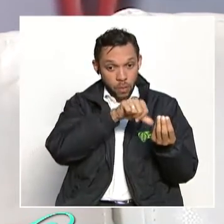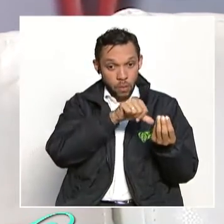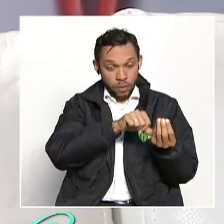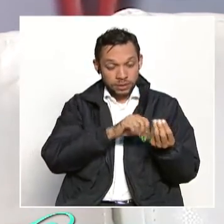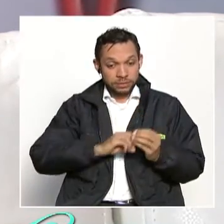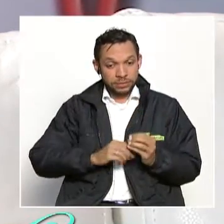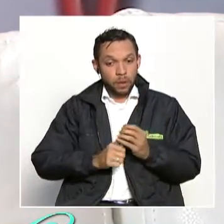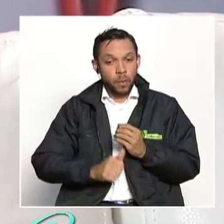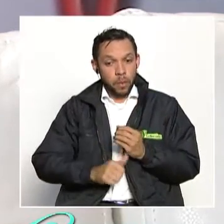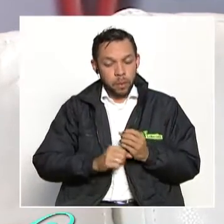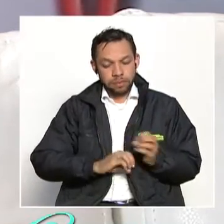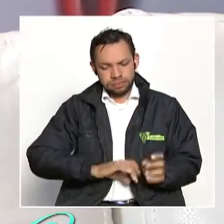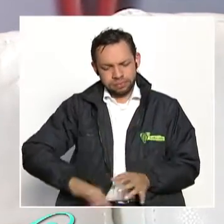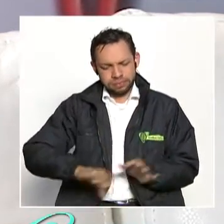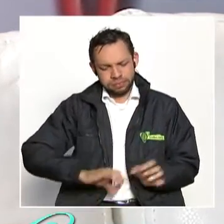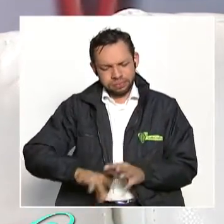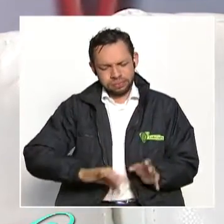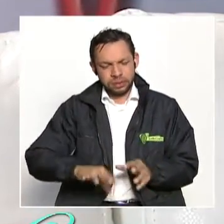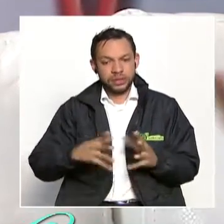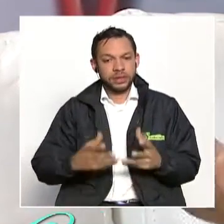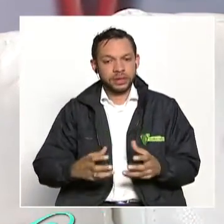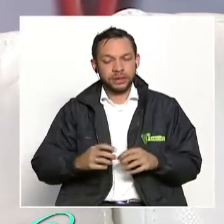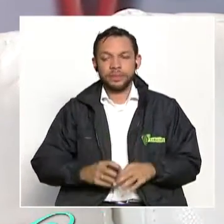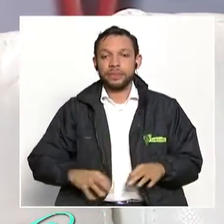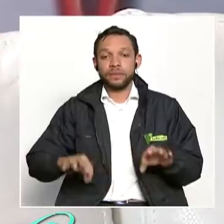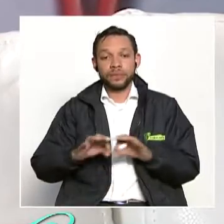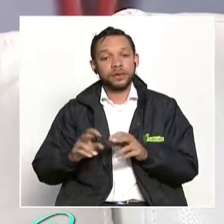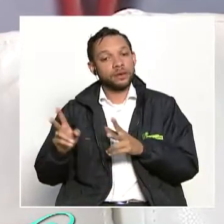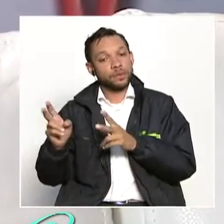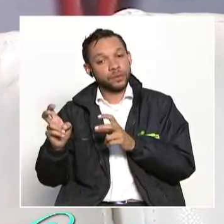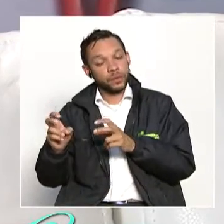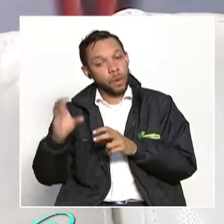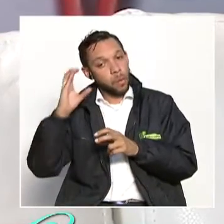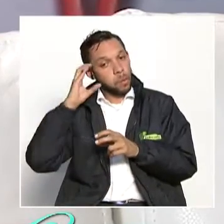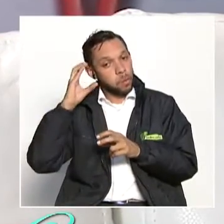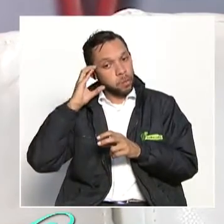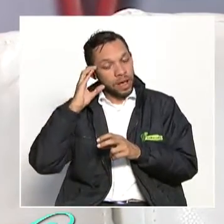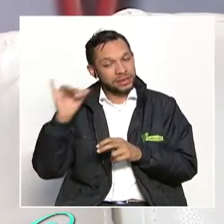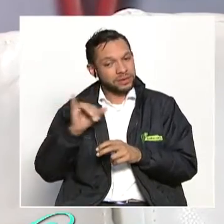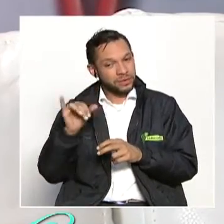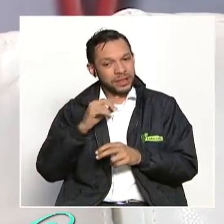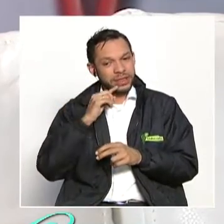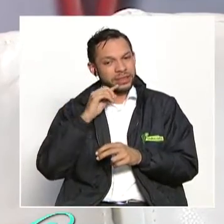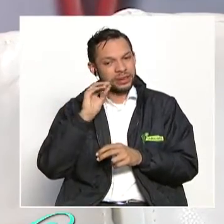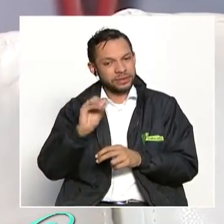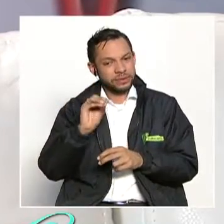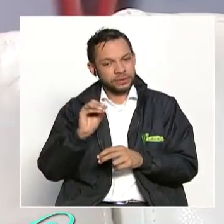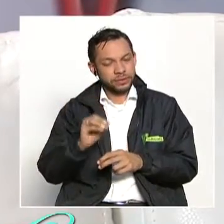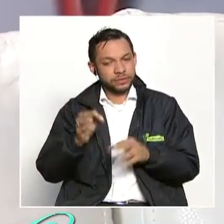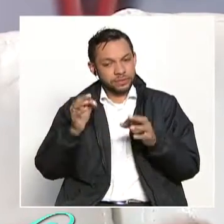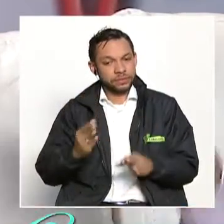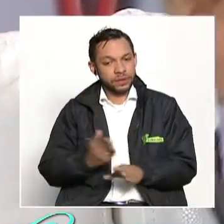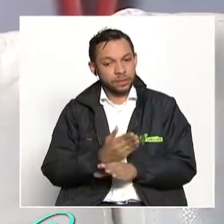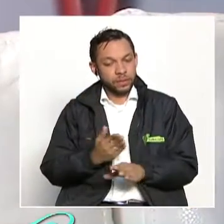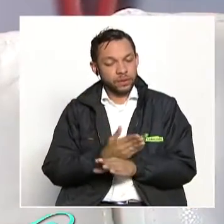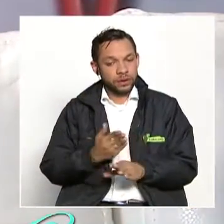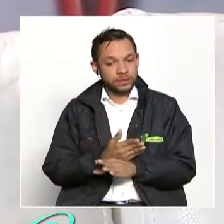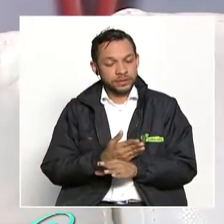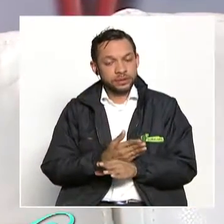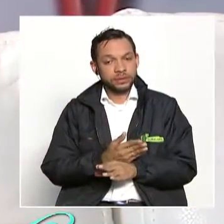diarrea. Entonces, como le he oído en otros programas al doctor Rojas decir, el problema no